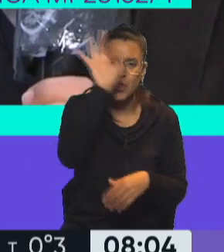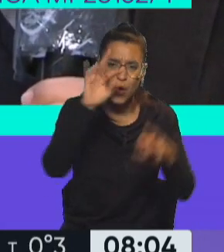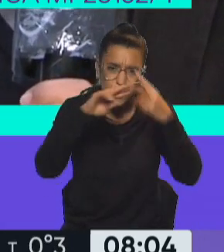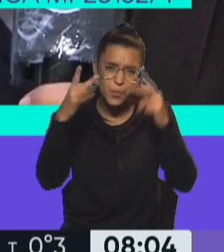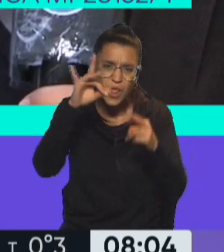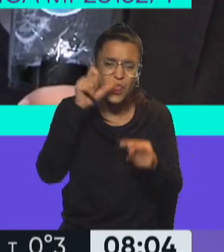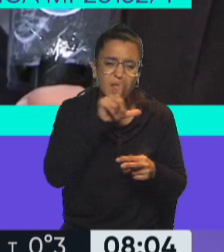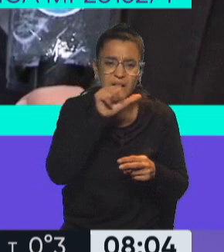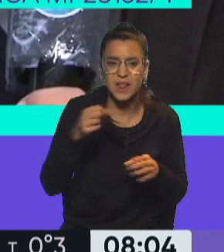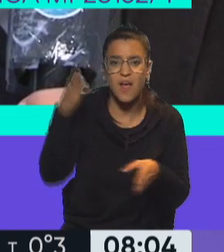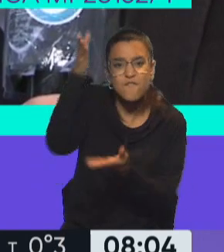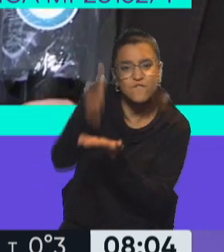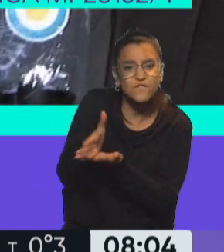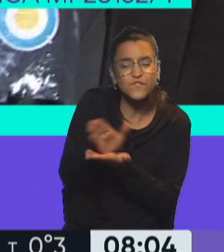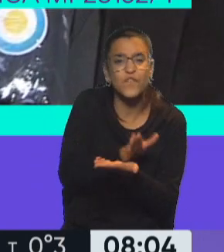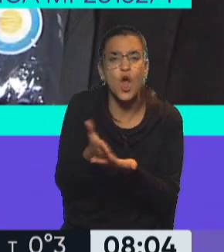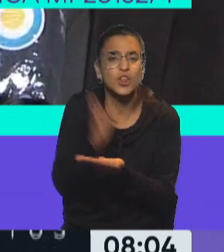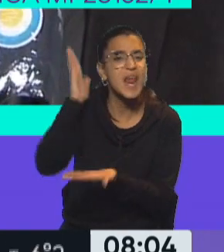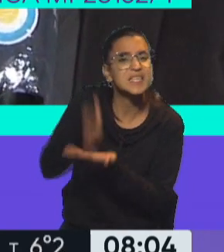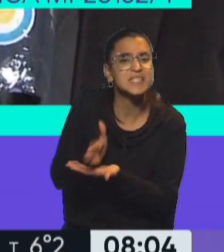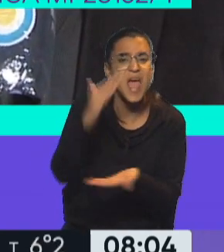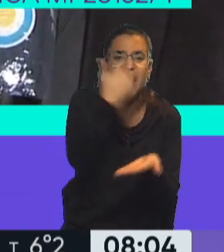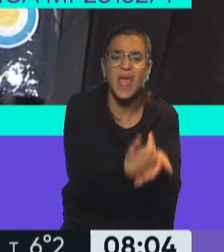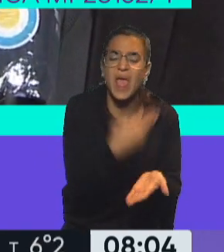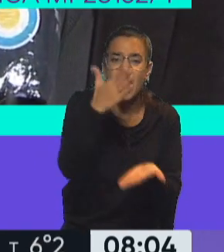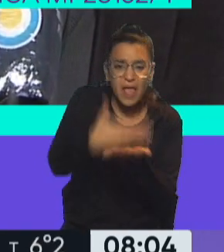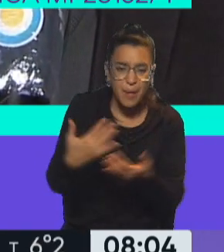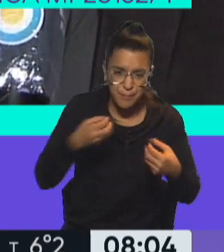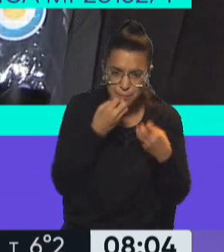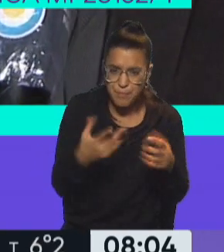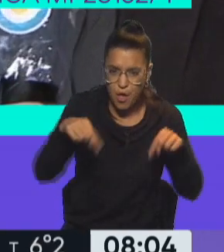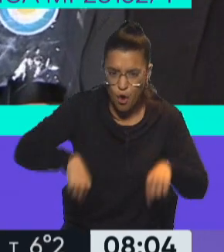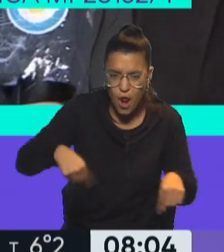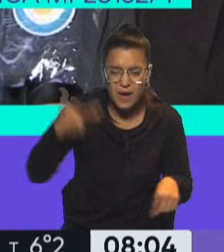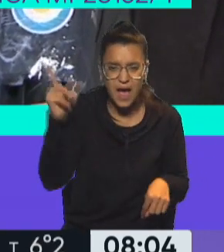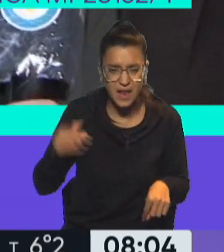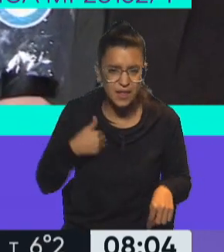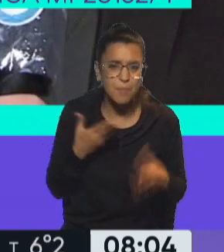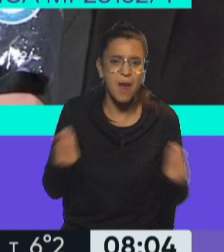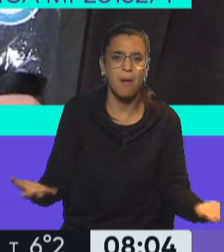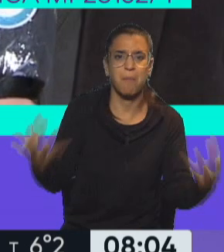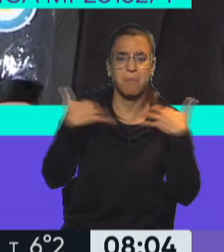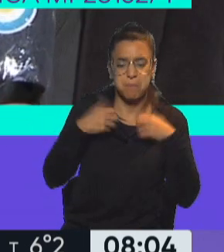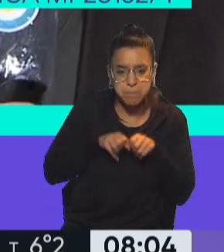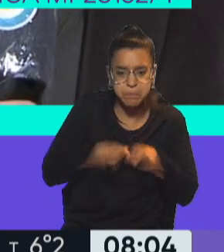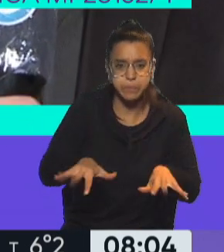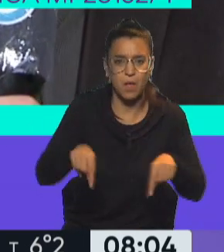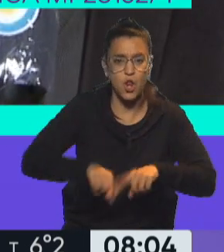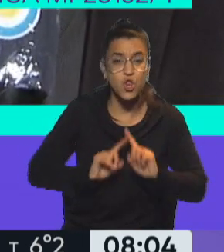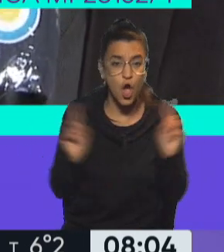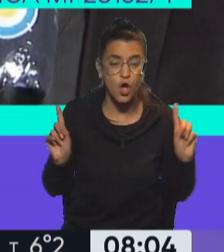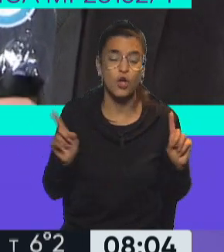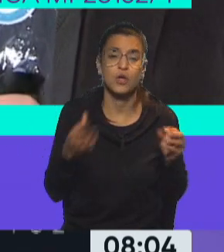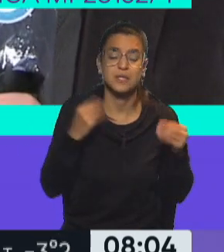¿el cierre de fronteras es una de las mejores medidas? ¿Cómo se está aplicando en la Argentina para evitar que se propague en el país? Y en